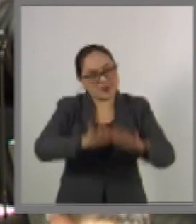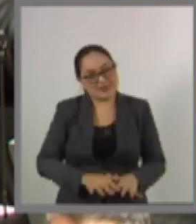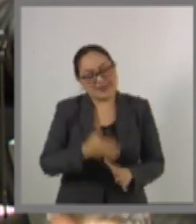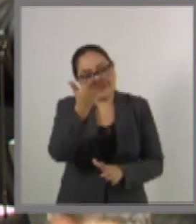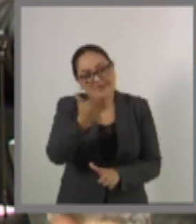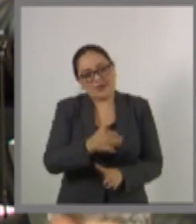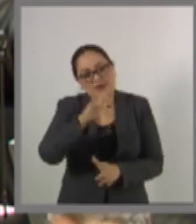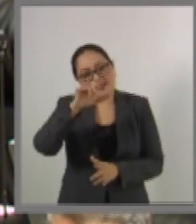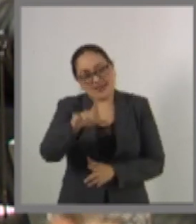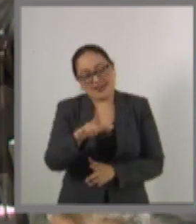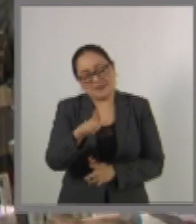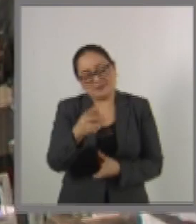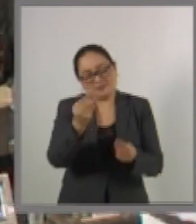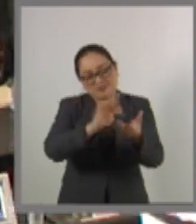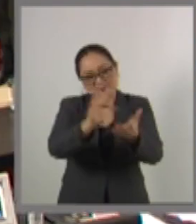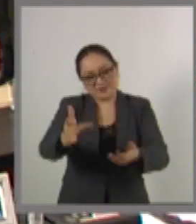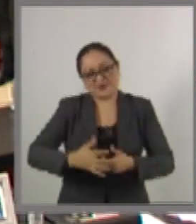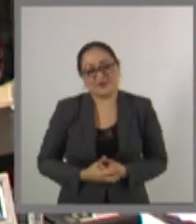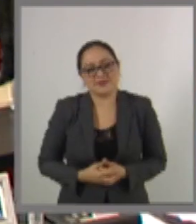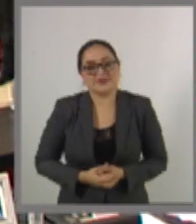gracias.